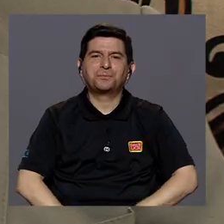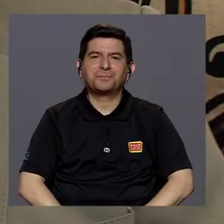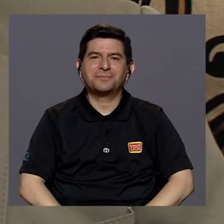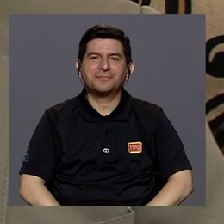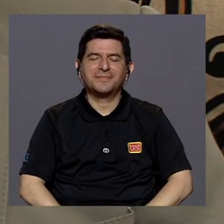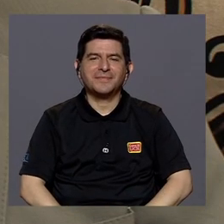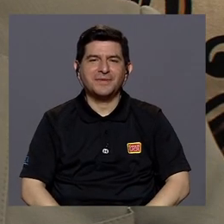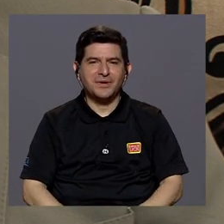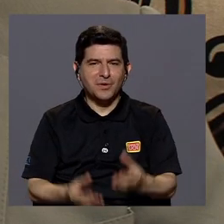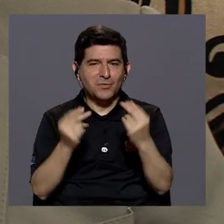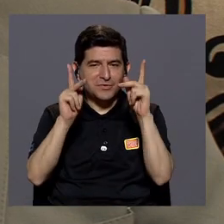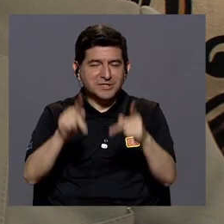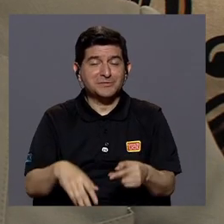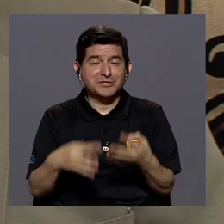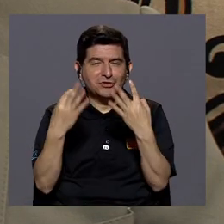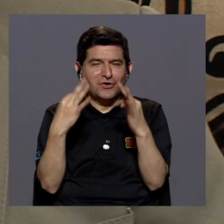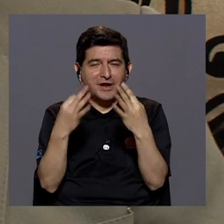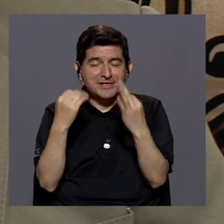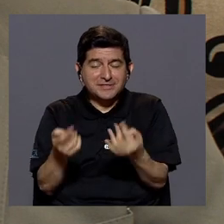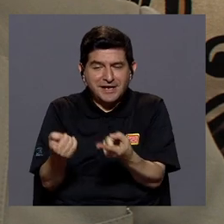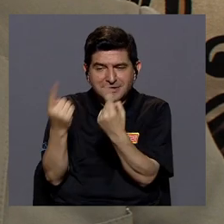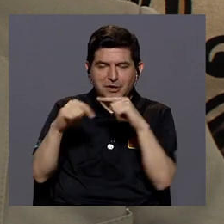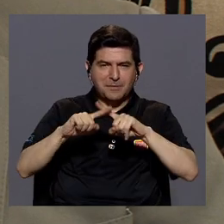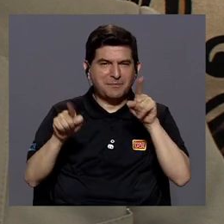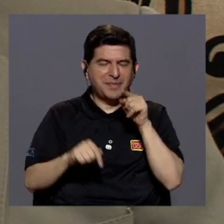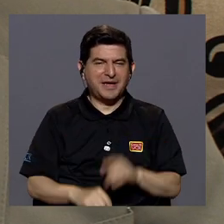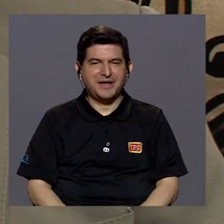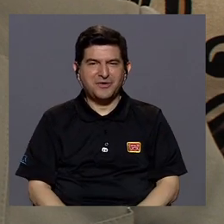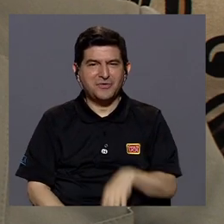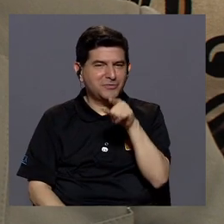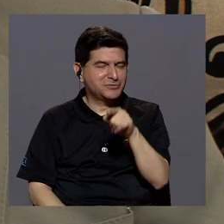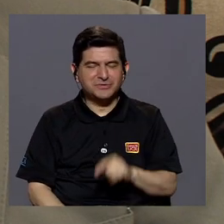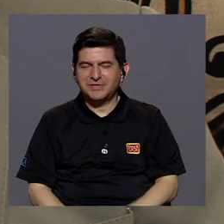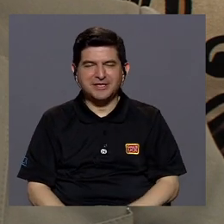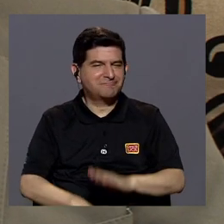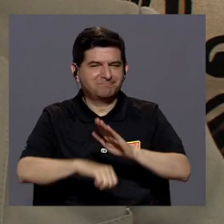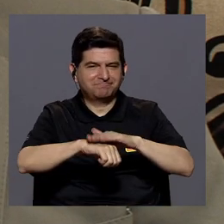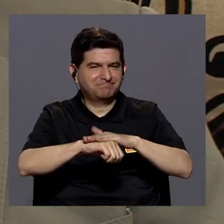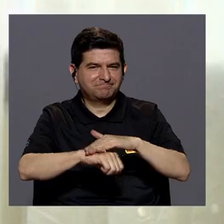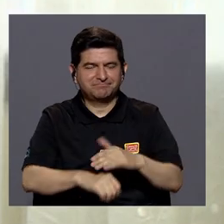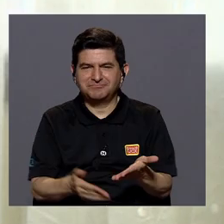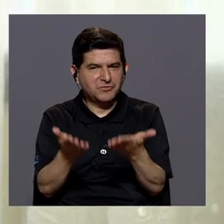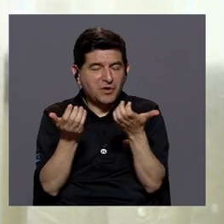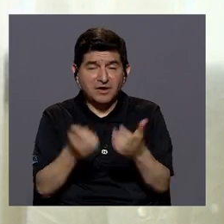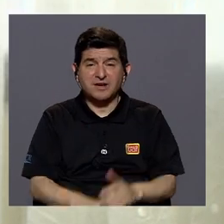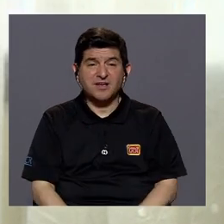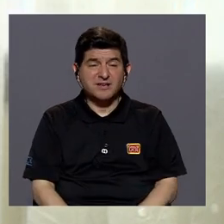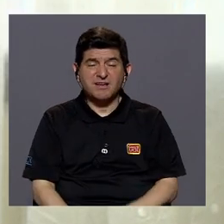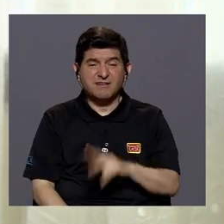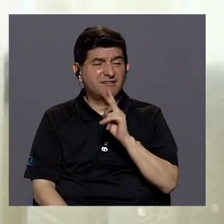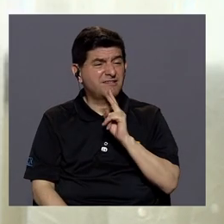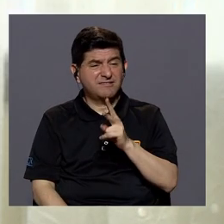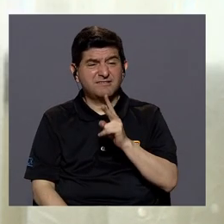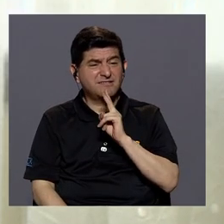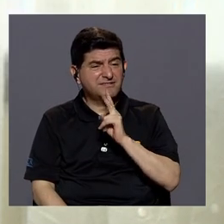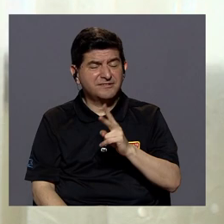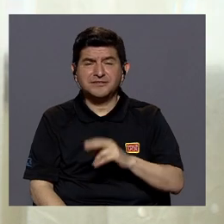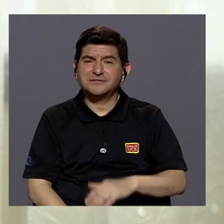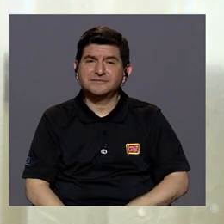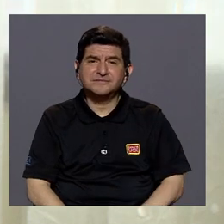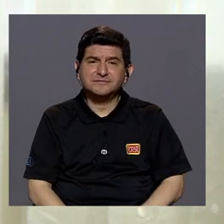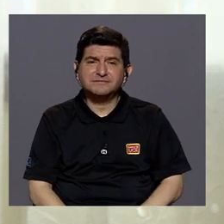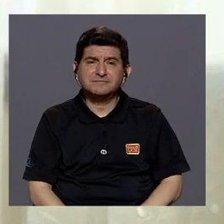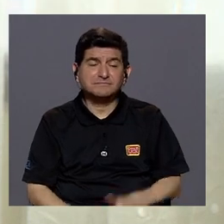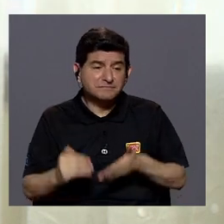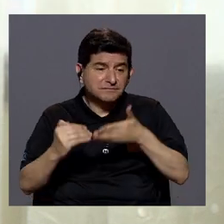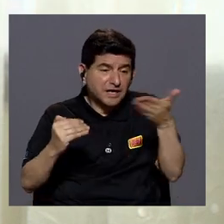Muchos lo quisieron seducir, pero no aguantó entonces. No. No quiso. No, la verdad es que hay